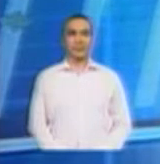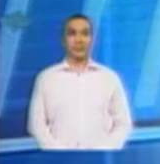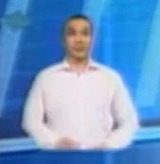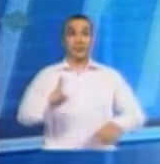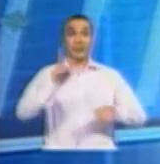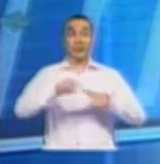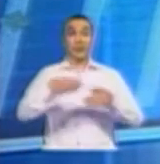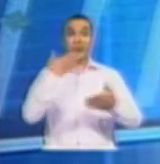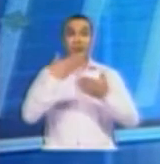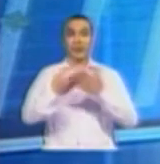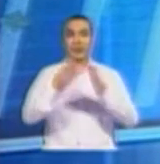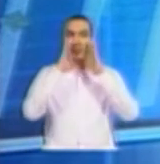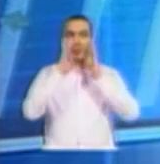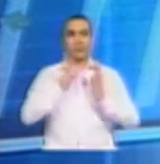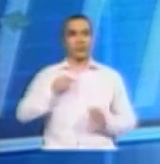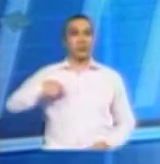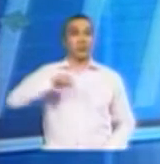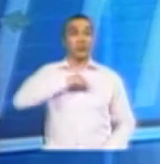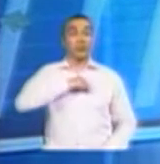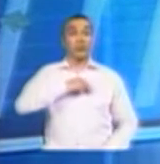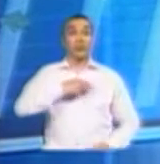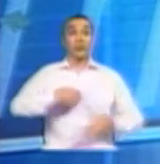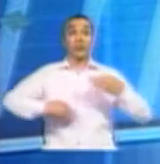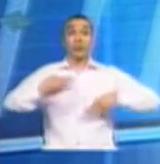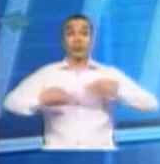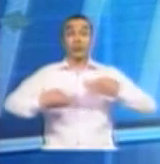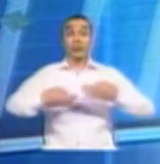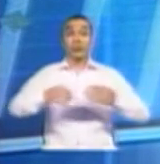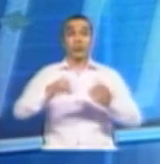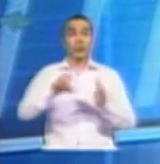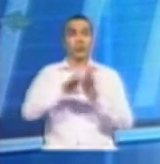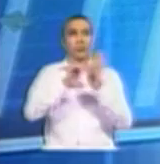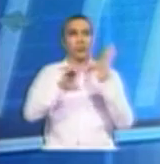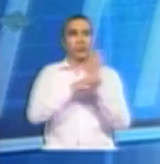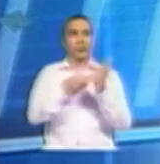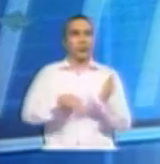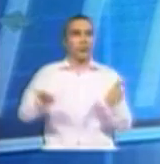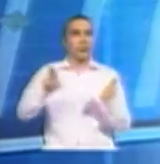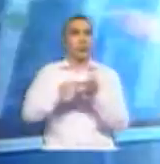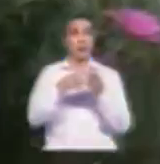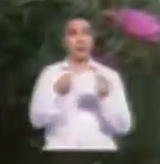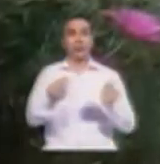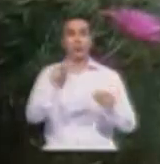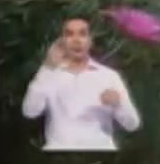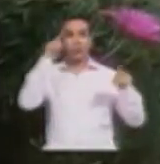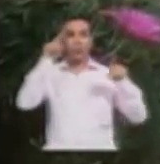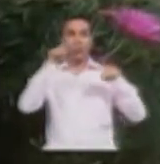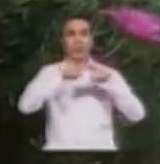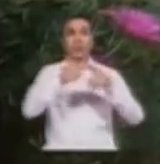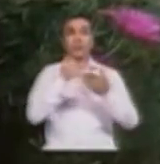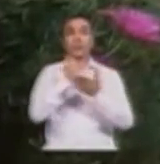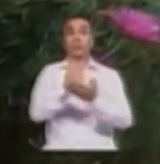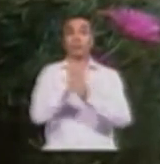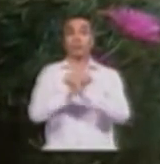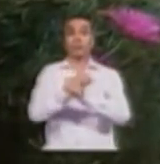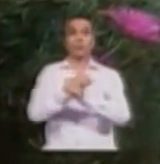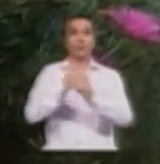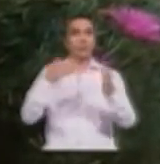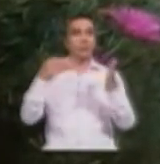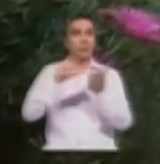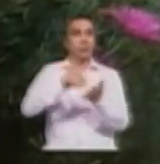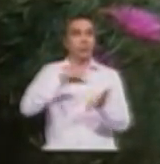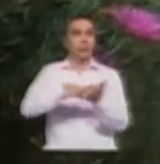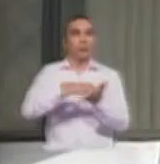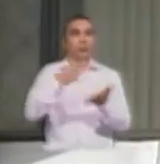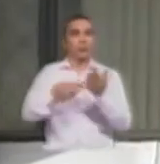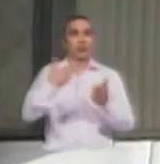Amigos, gracias por continuar junto al noticiero. La Corte Constitucional notificó su resolución de rechazar el recurso de acción de protección interpuesto